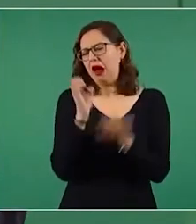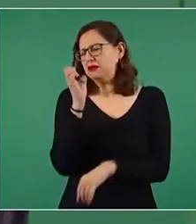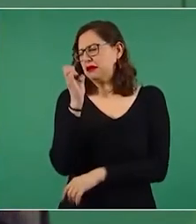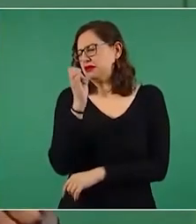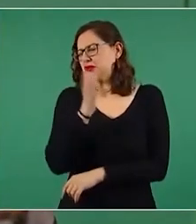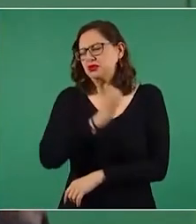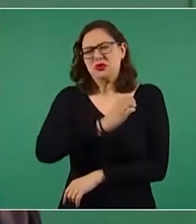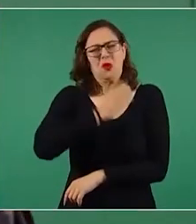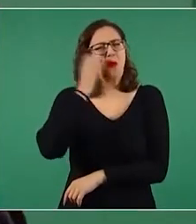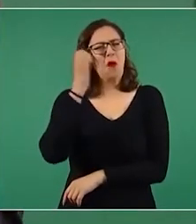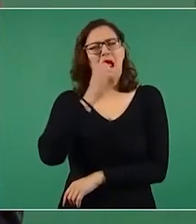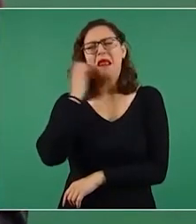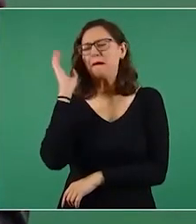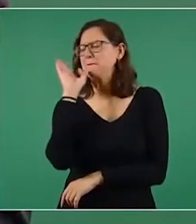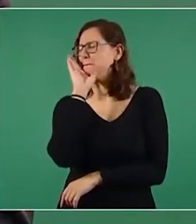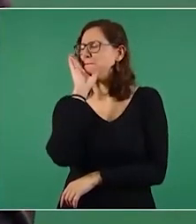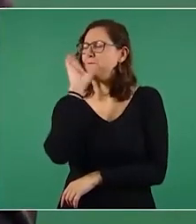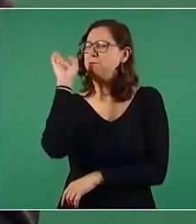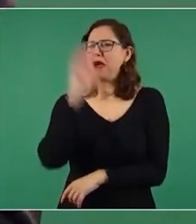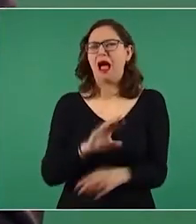que no están en condiciones.